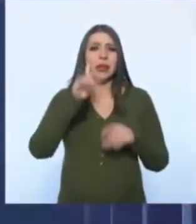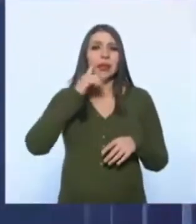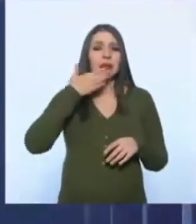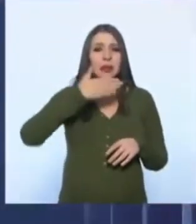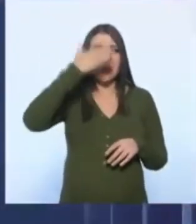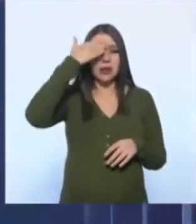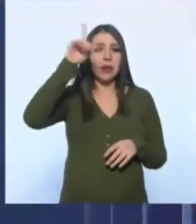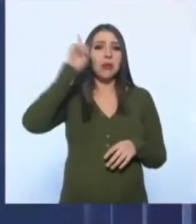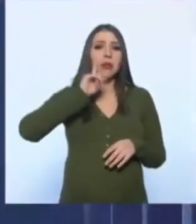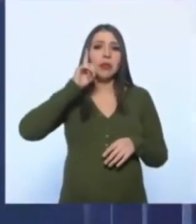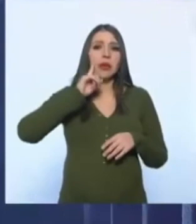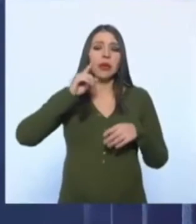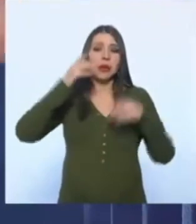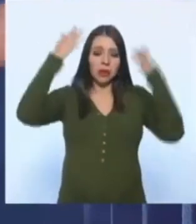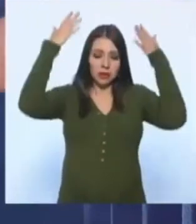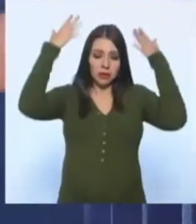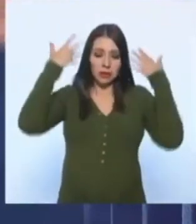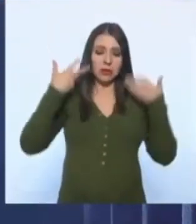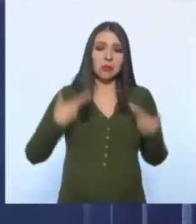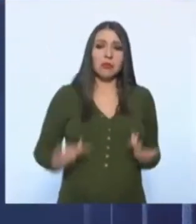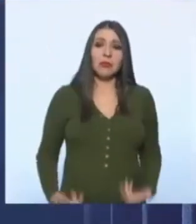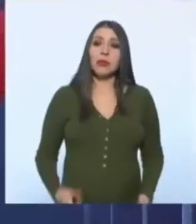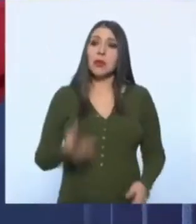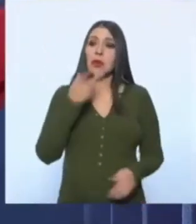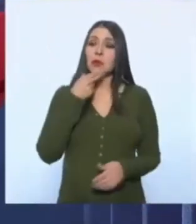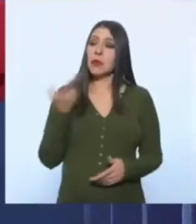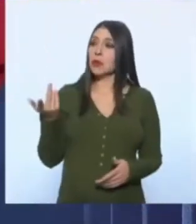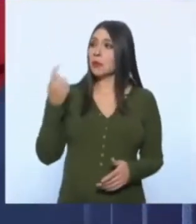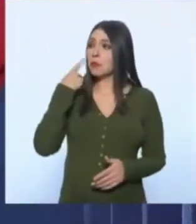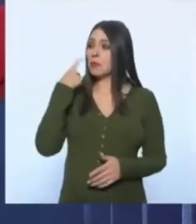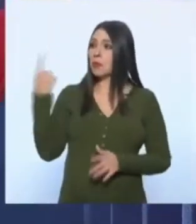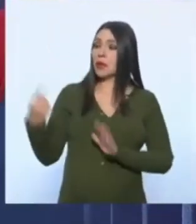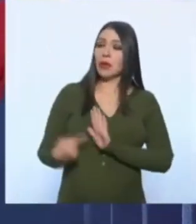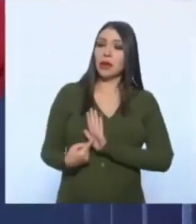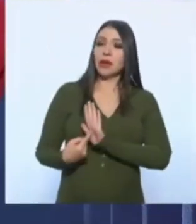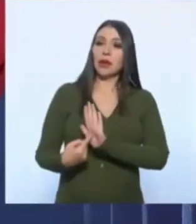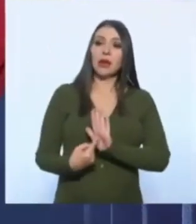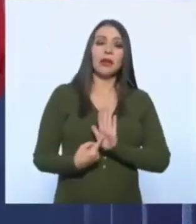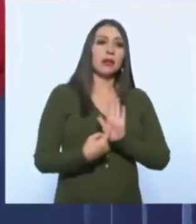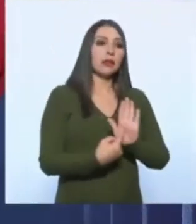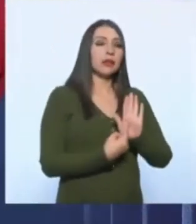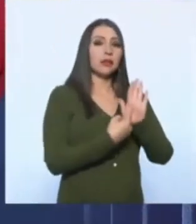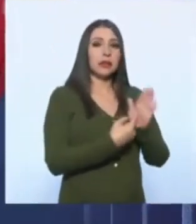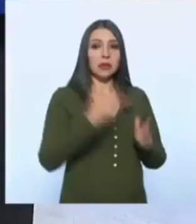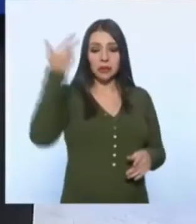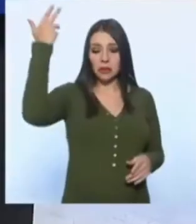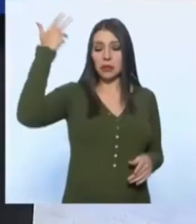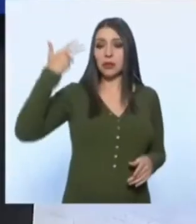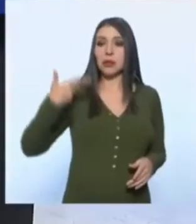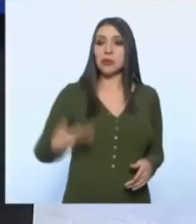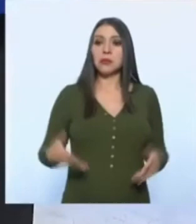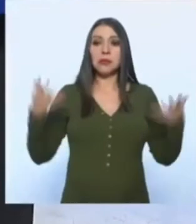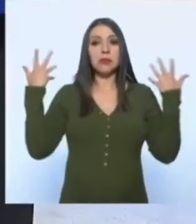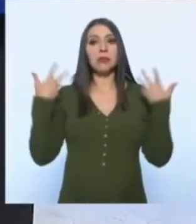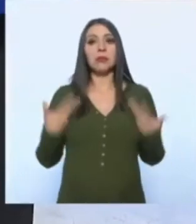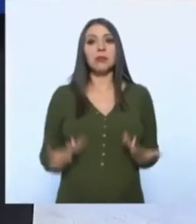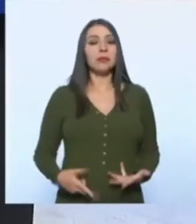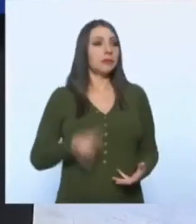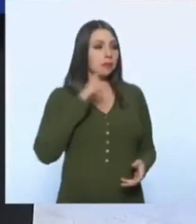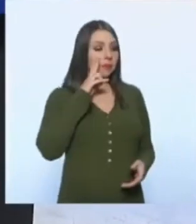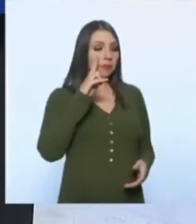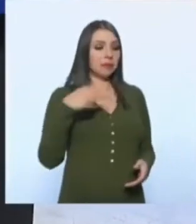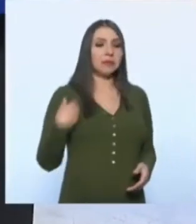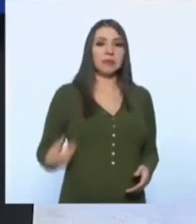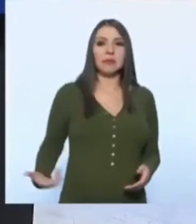mujeres están cubiertas por completo. El varón dice, miren lo que tengo aquí. Aunque esté totalmente cubierta, vean lo que